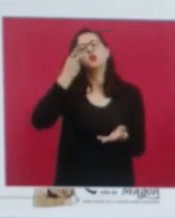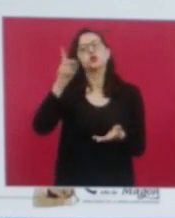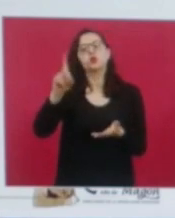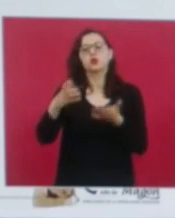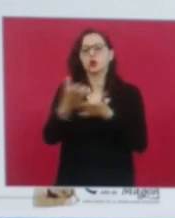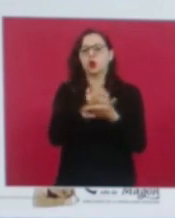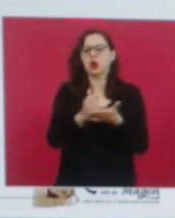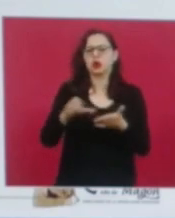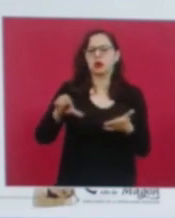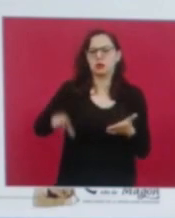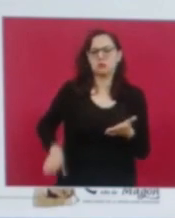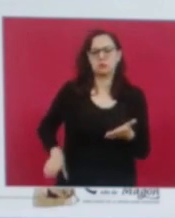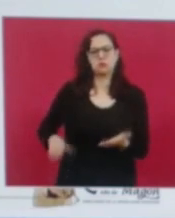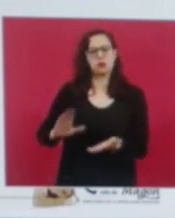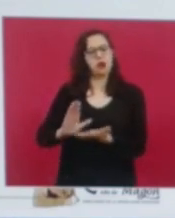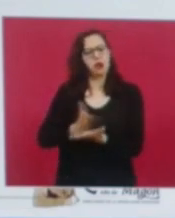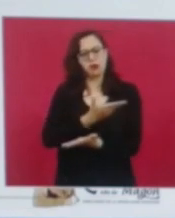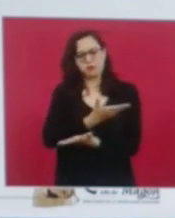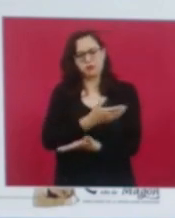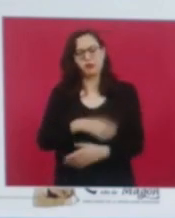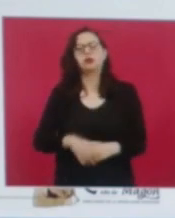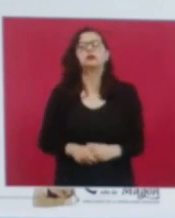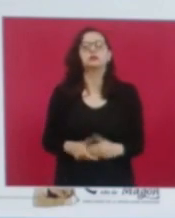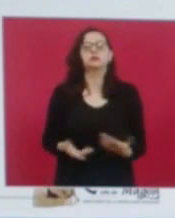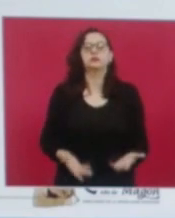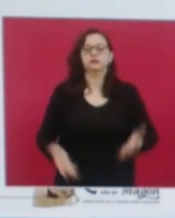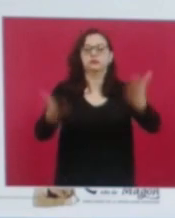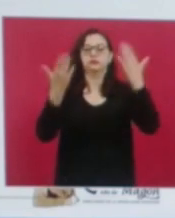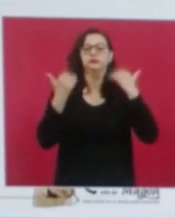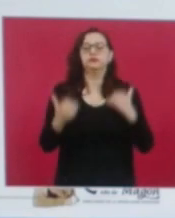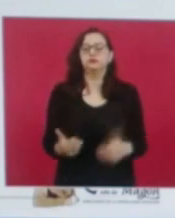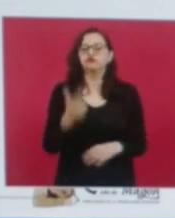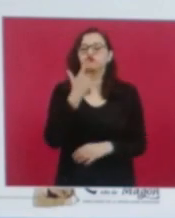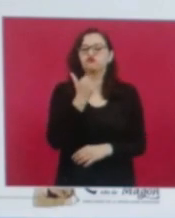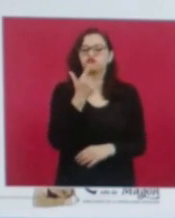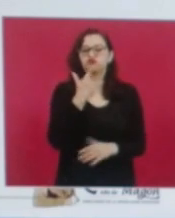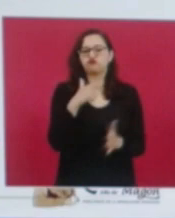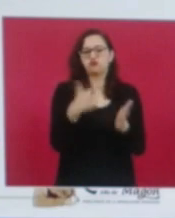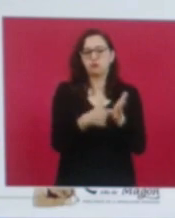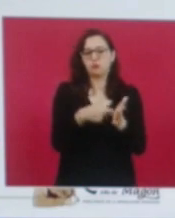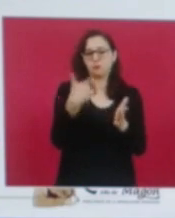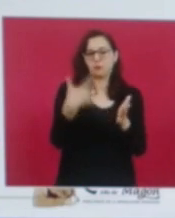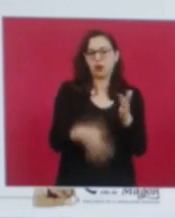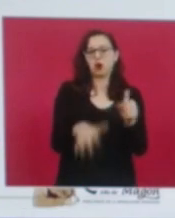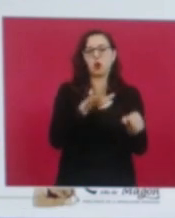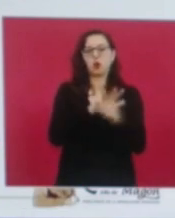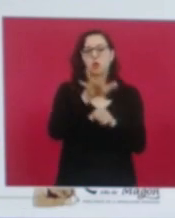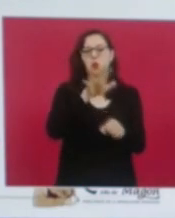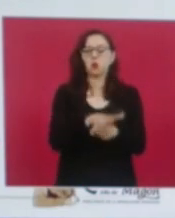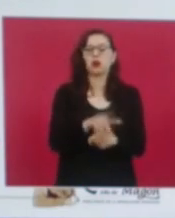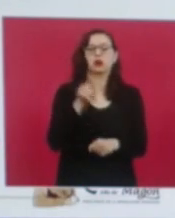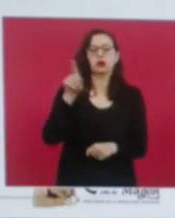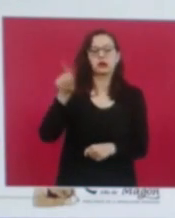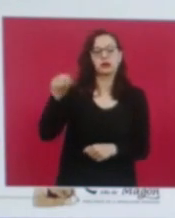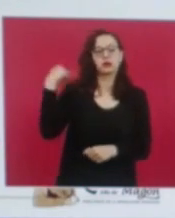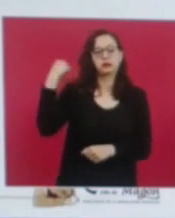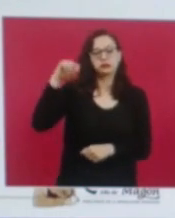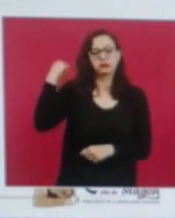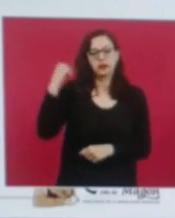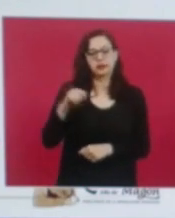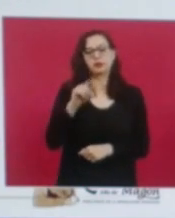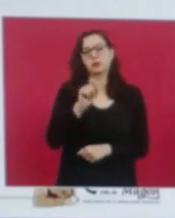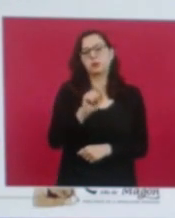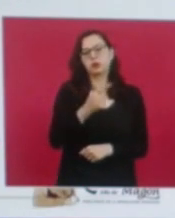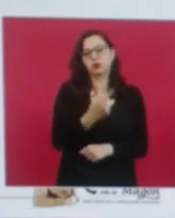suplanten espacios bien logrados y alcanzados a través de mucho esfuerzo de comunicadores pero éstos a su vez